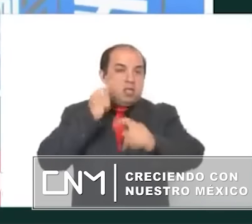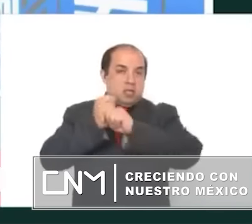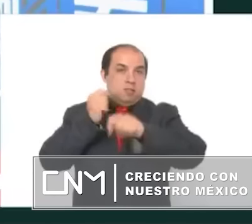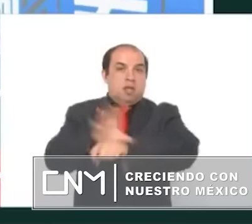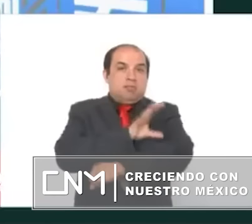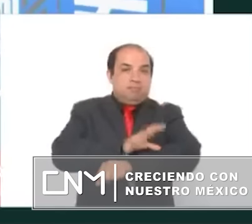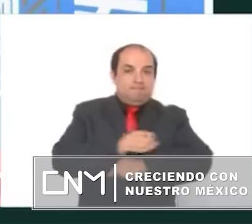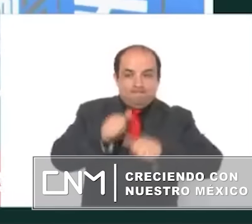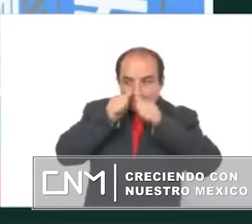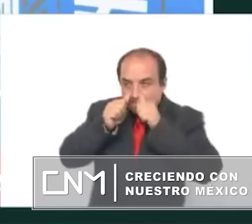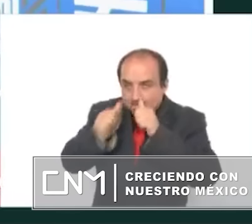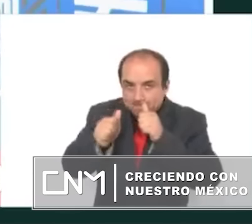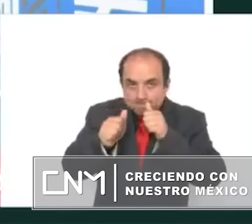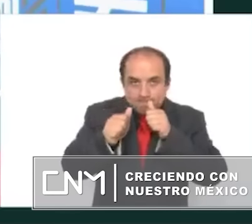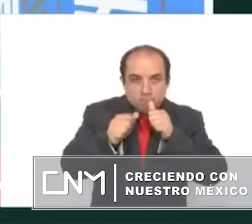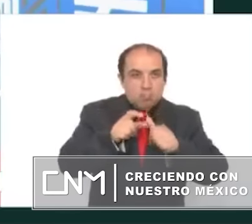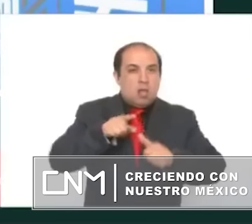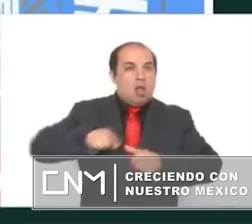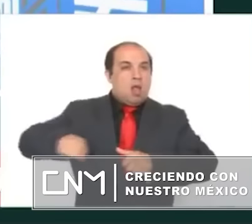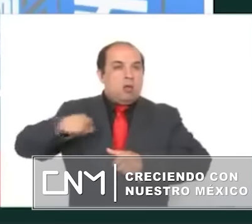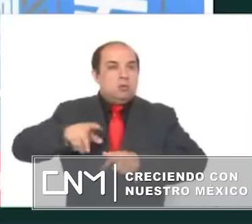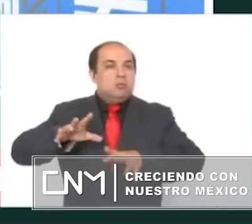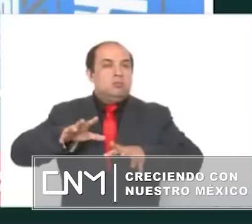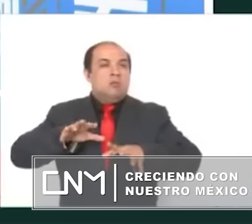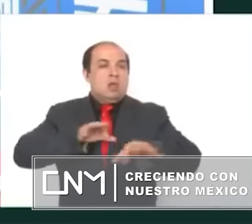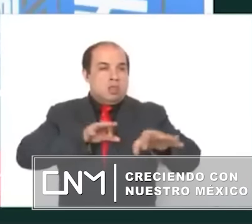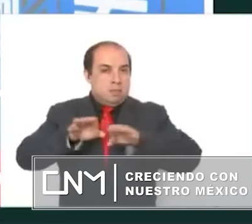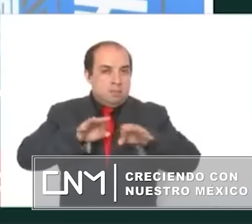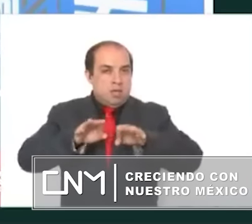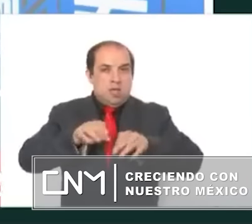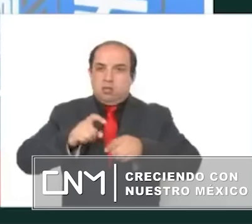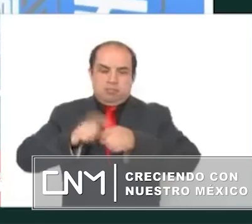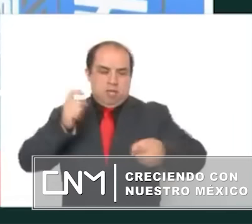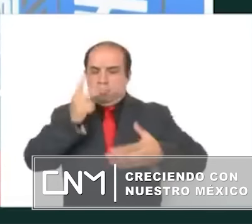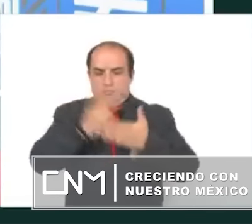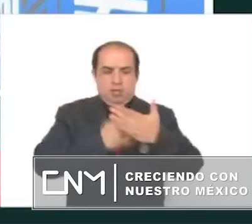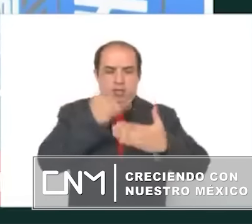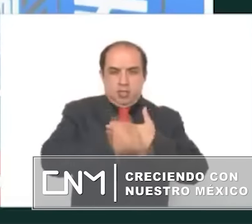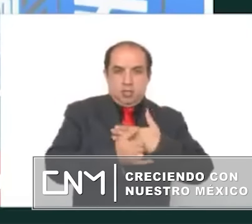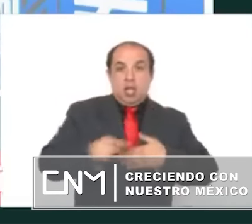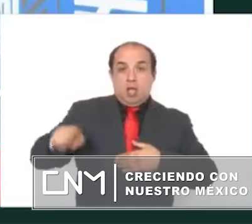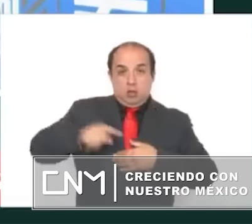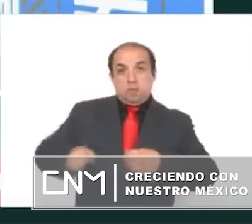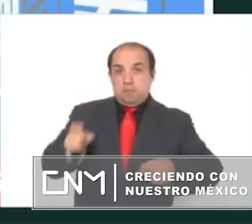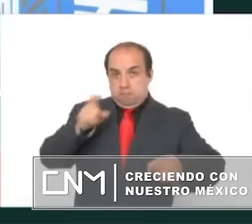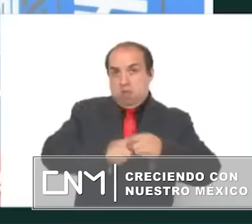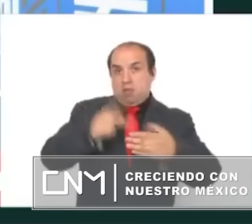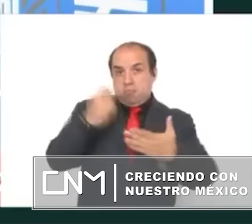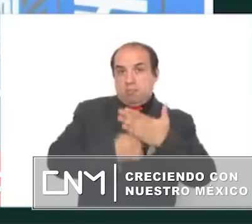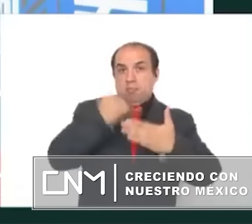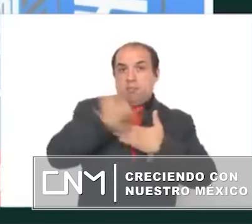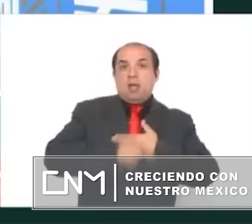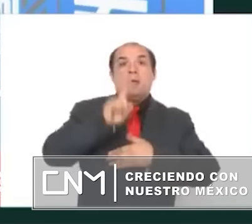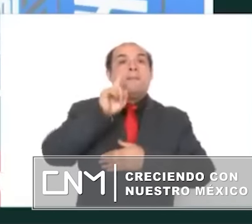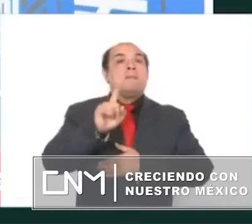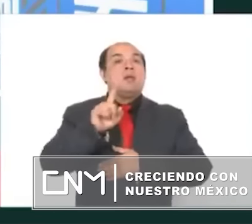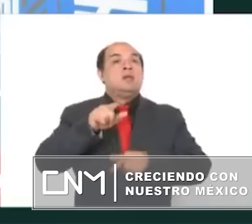forma que operarán quienes serán concesionarios, no quedan excluidos del proyecto, al revés, quedan integrados al proyecto, pero sigue siendo